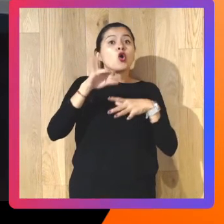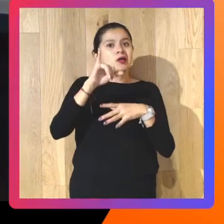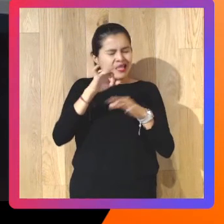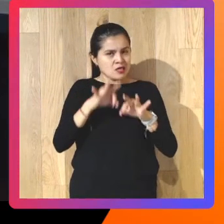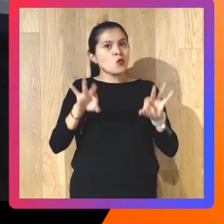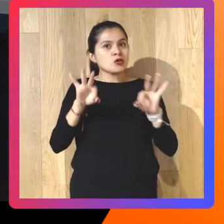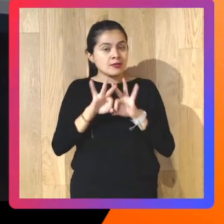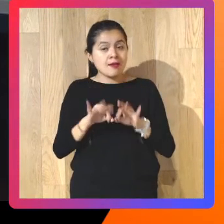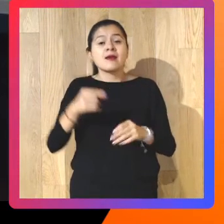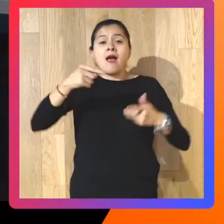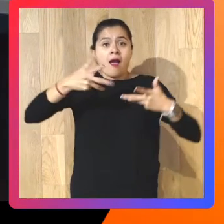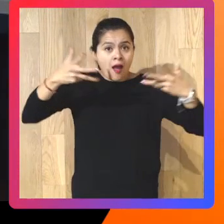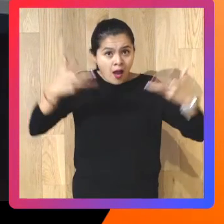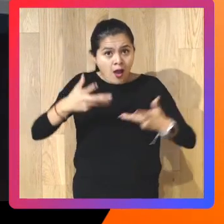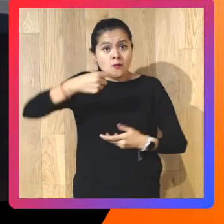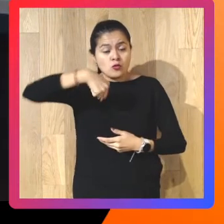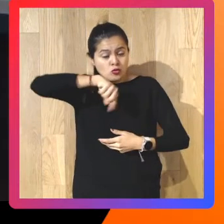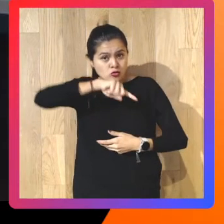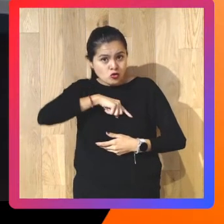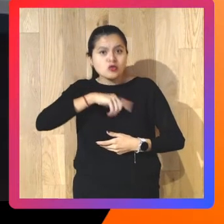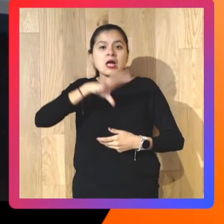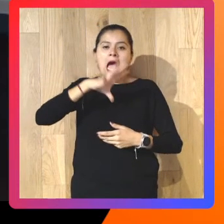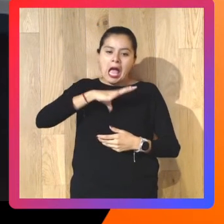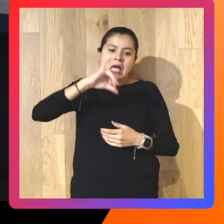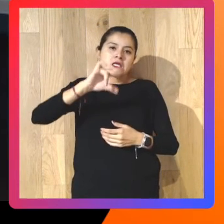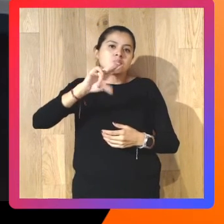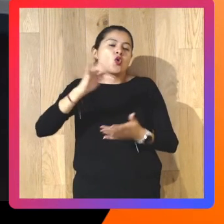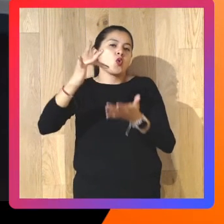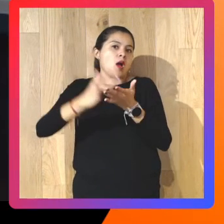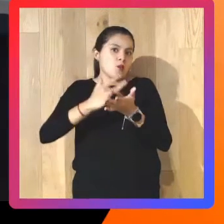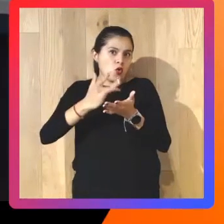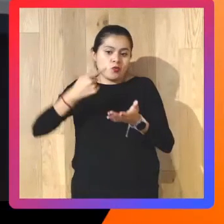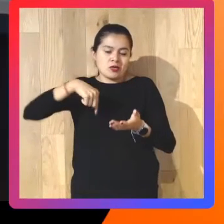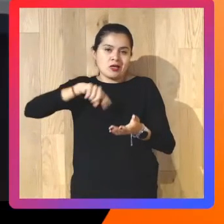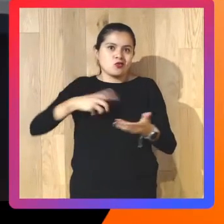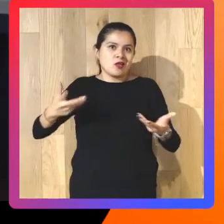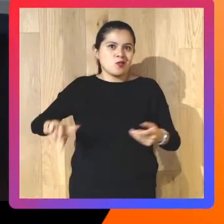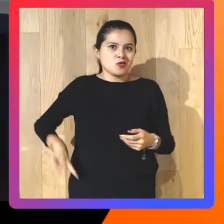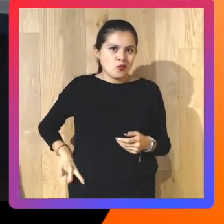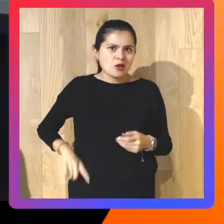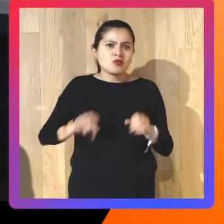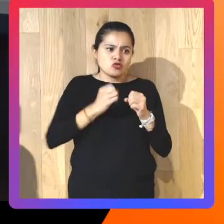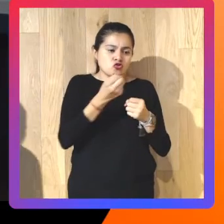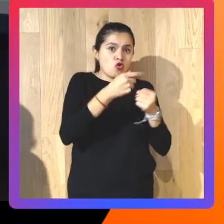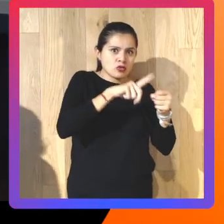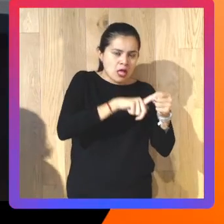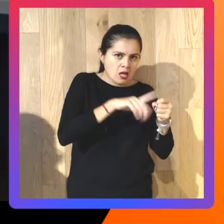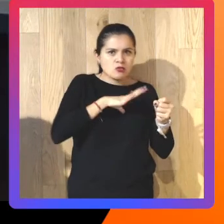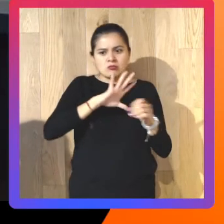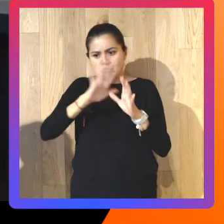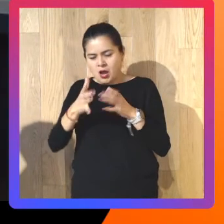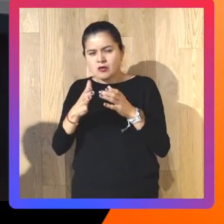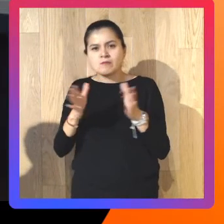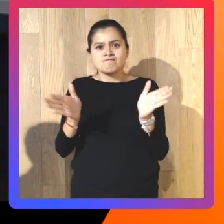que se va a hacer la parte que toque de este lado, porque es la que está en las manos de los que estamos de este lado, unos como sociedad civil echando porras y